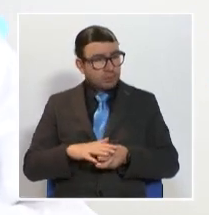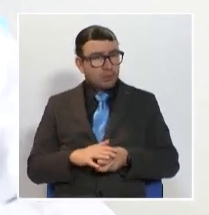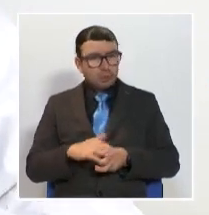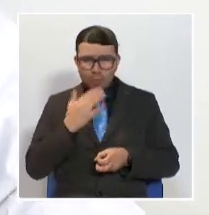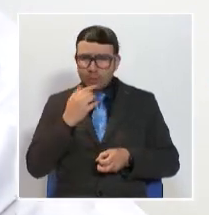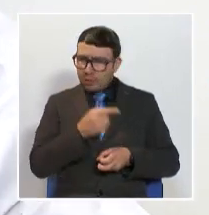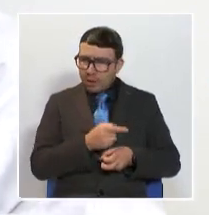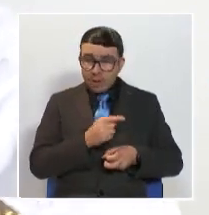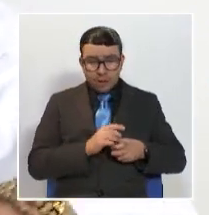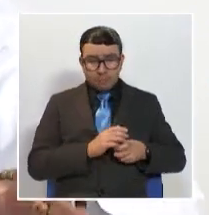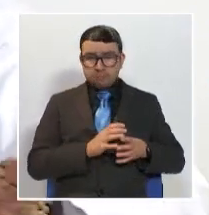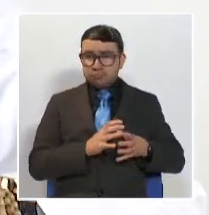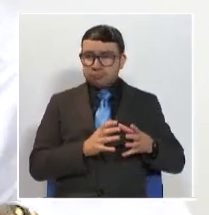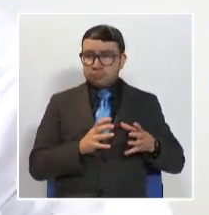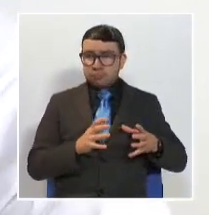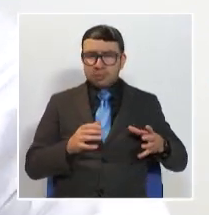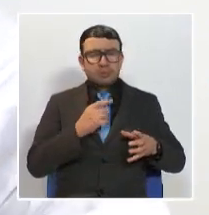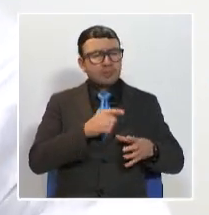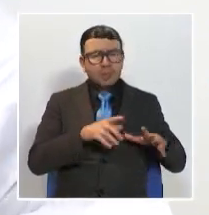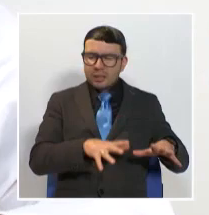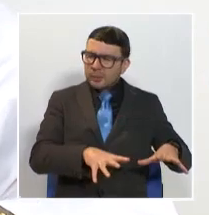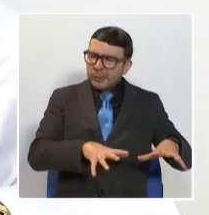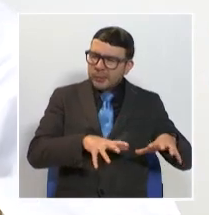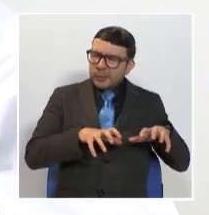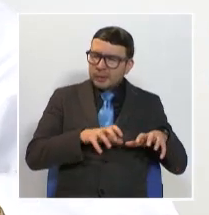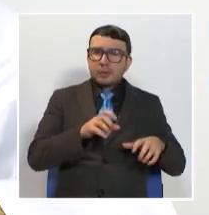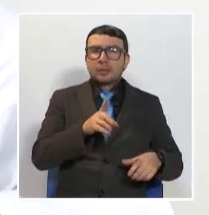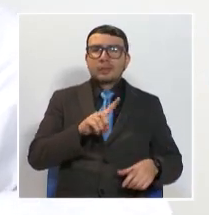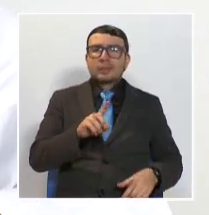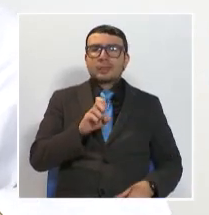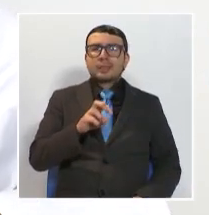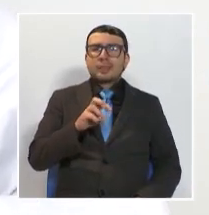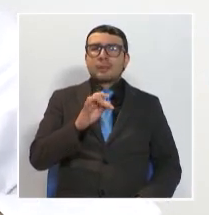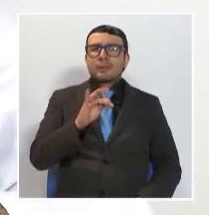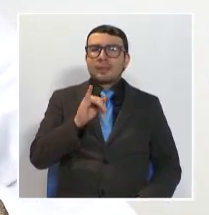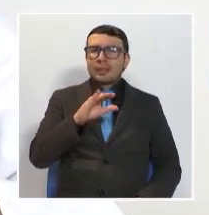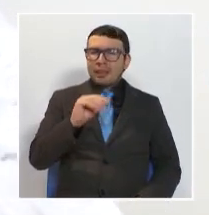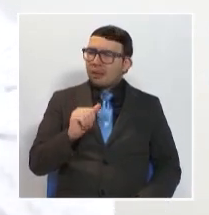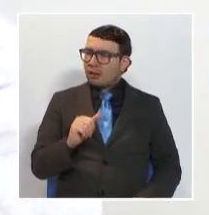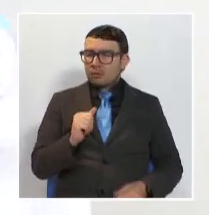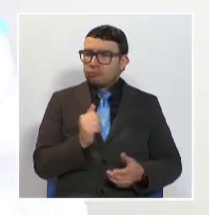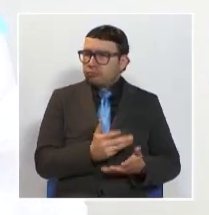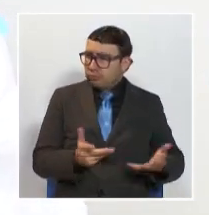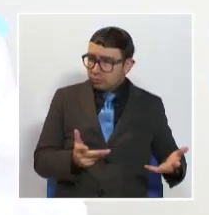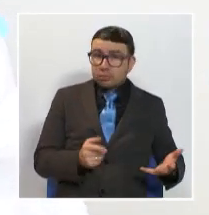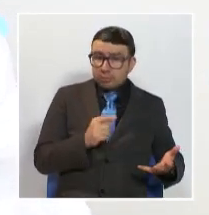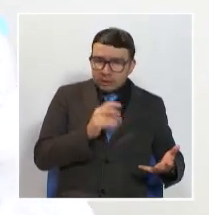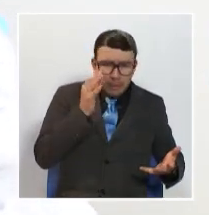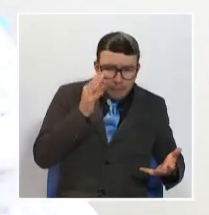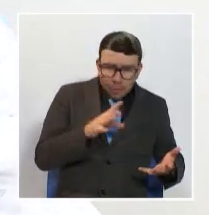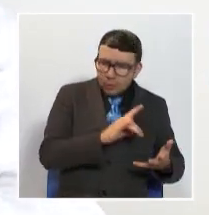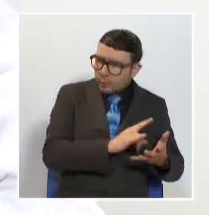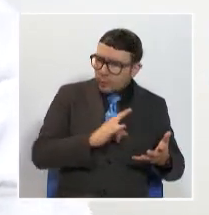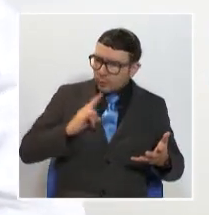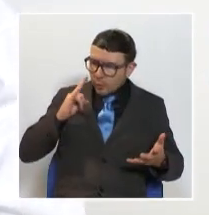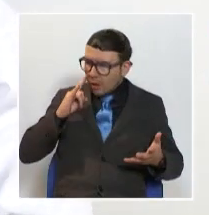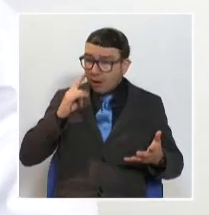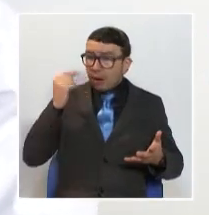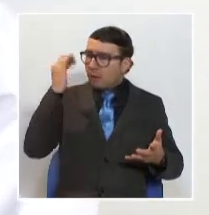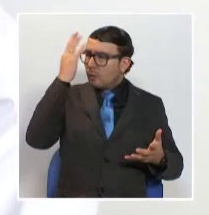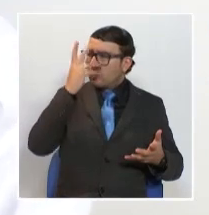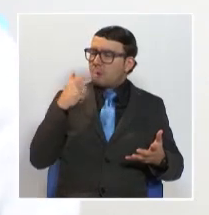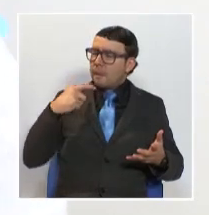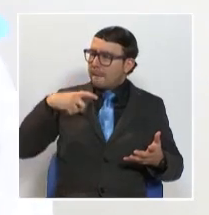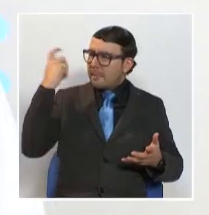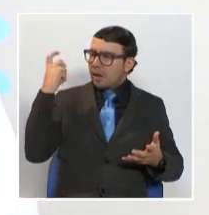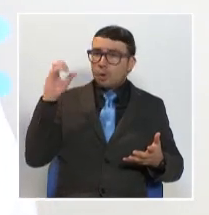inflamatorio, eso que él hizo, que una artritis séptica que lo estaba afectando, ¿Puede estar relacionado con eso? O la duda que